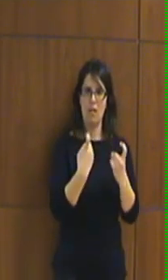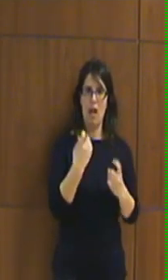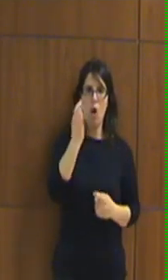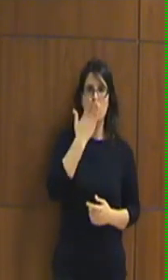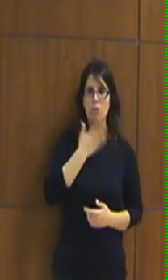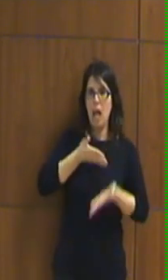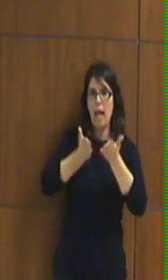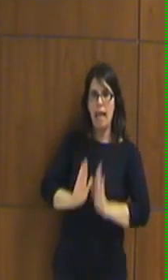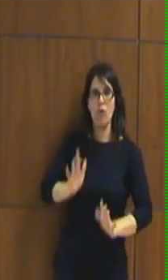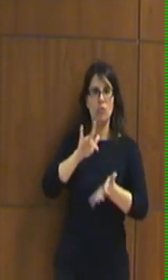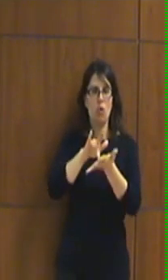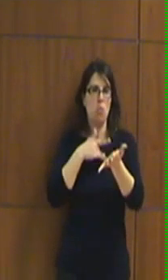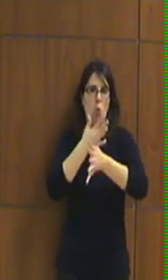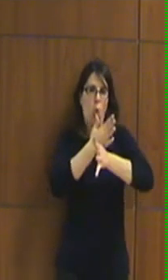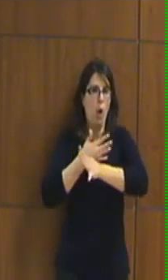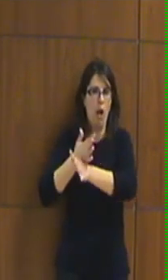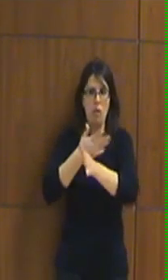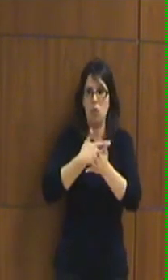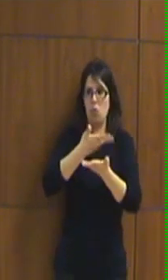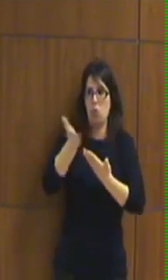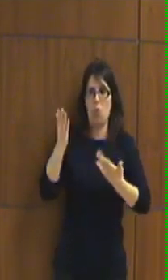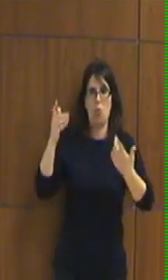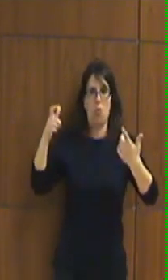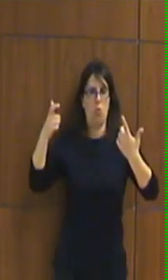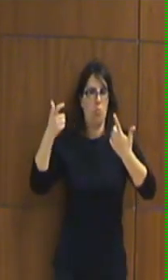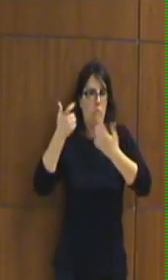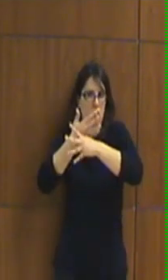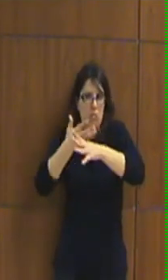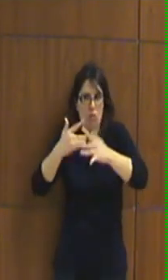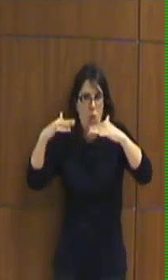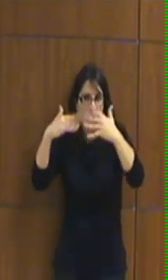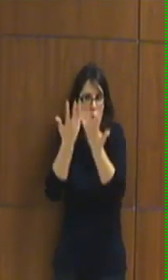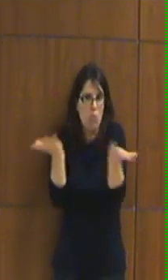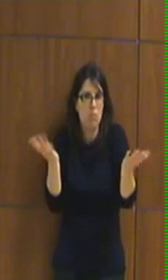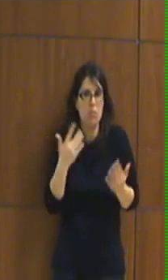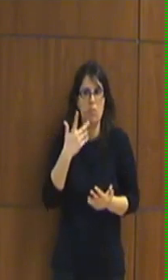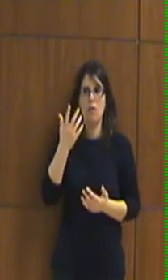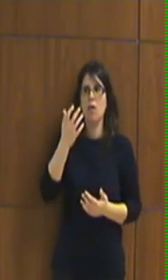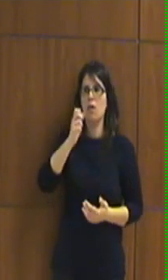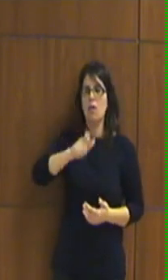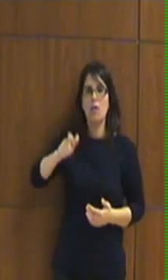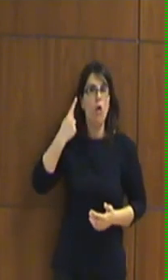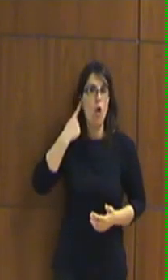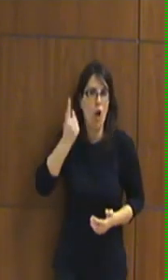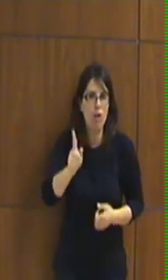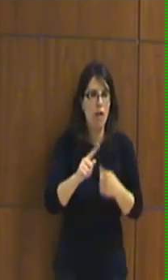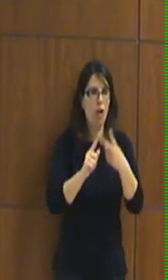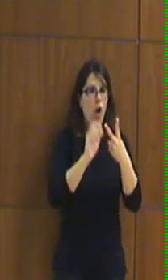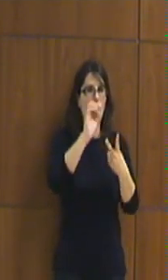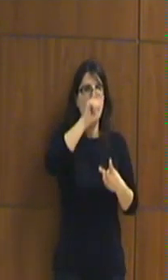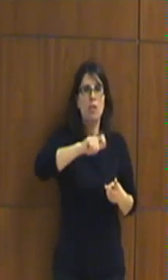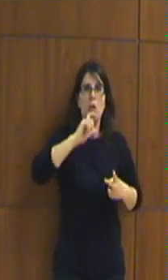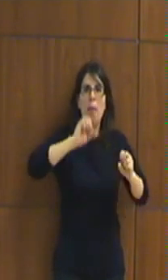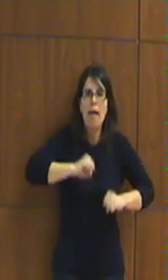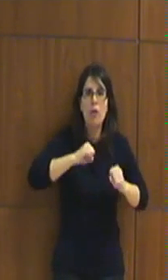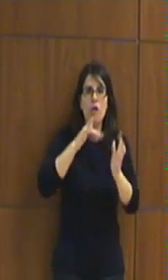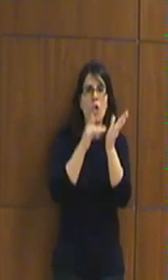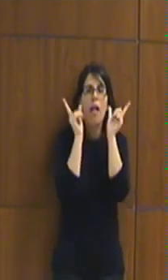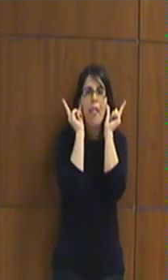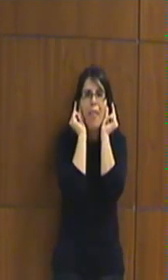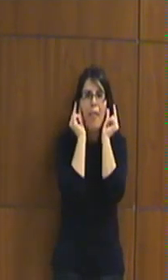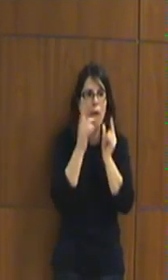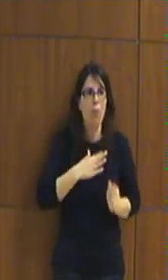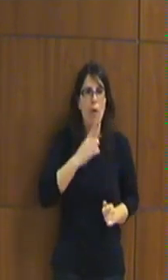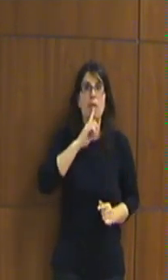son críos, si están en la calle, o la mamá con el cochecito, o la persona mayor que está un poco más dura de oído, pues resulta que puede pasarle algo